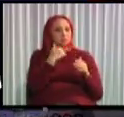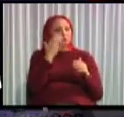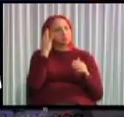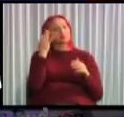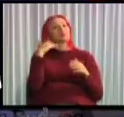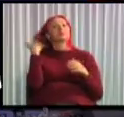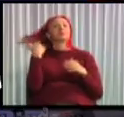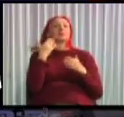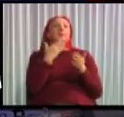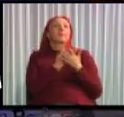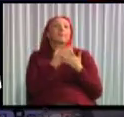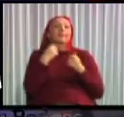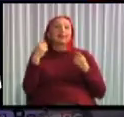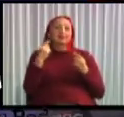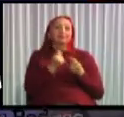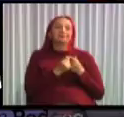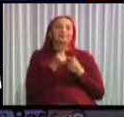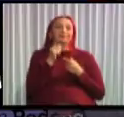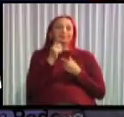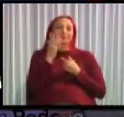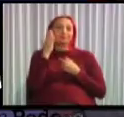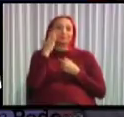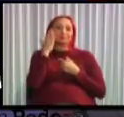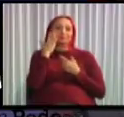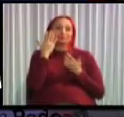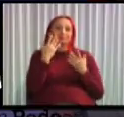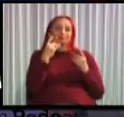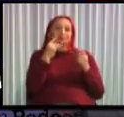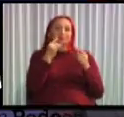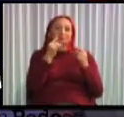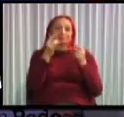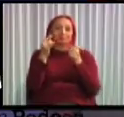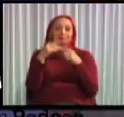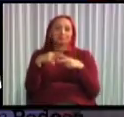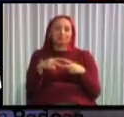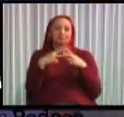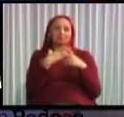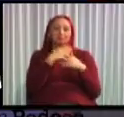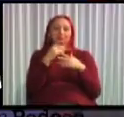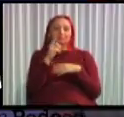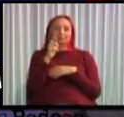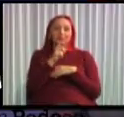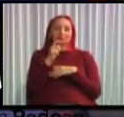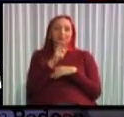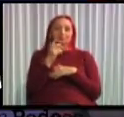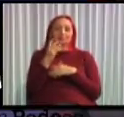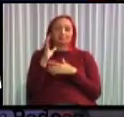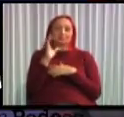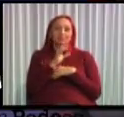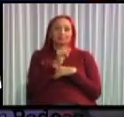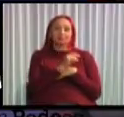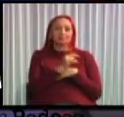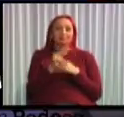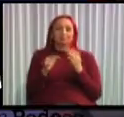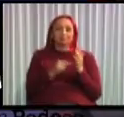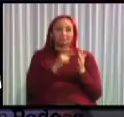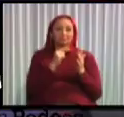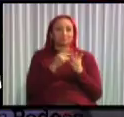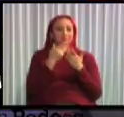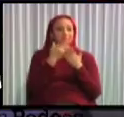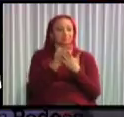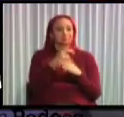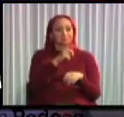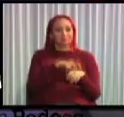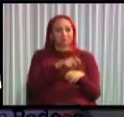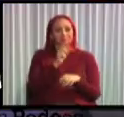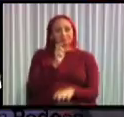¿verdad? Desgraciadamente, yo sé que lo acelerado de la vida y de la necesidad de buscar la plata, a veces no le damos ese